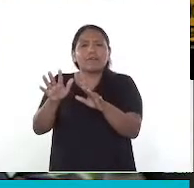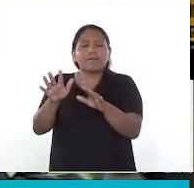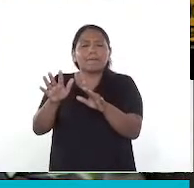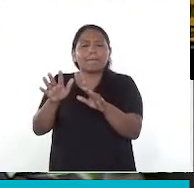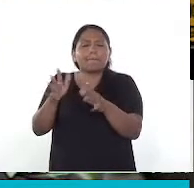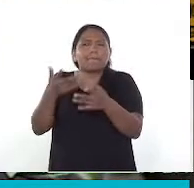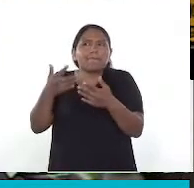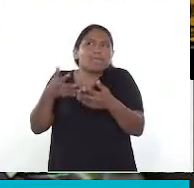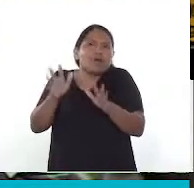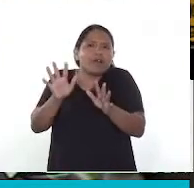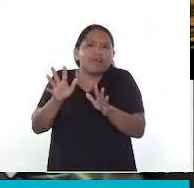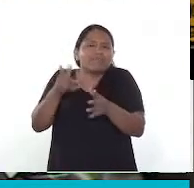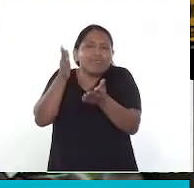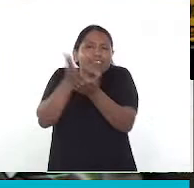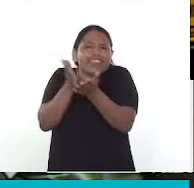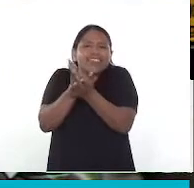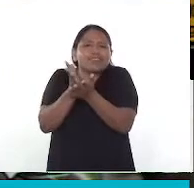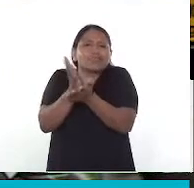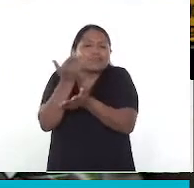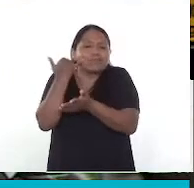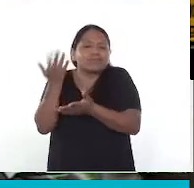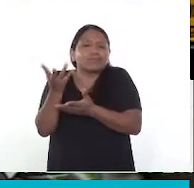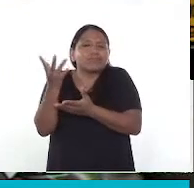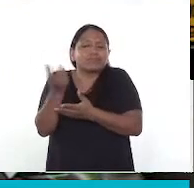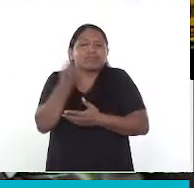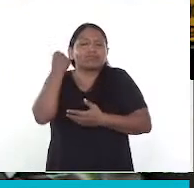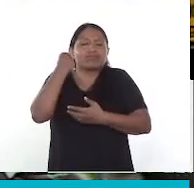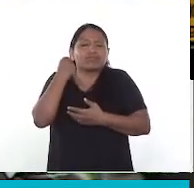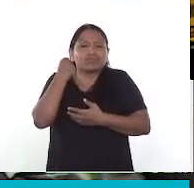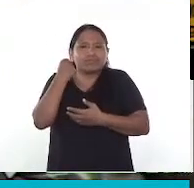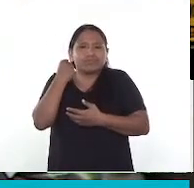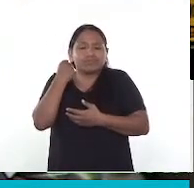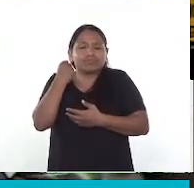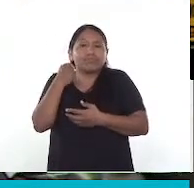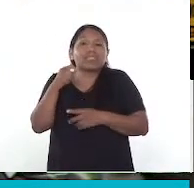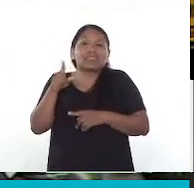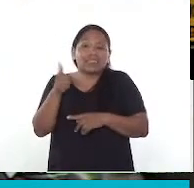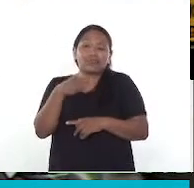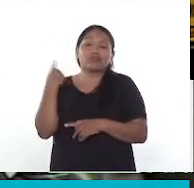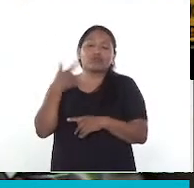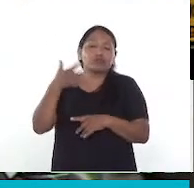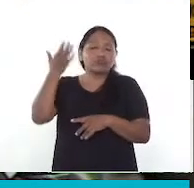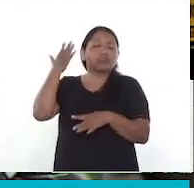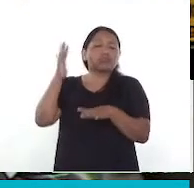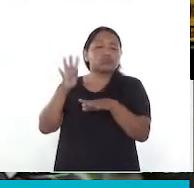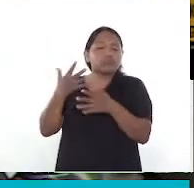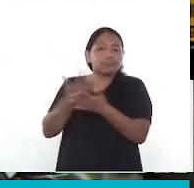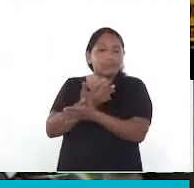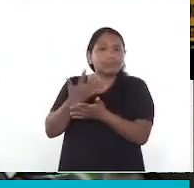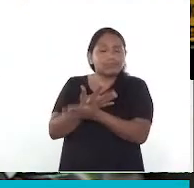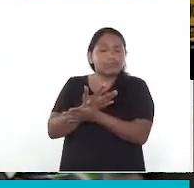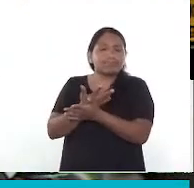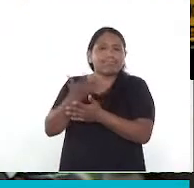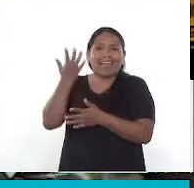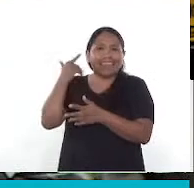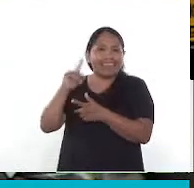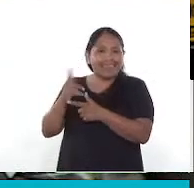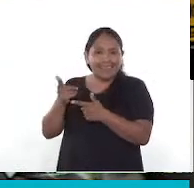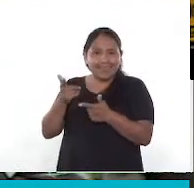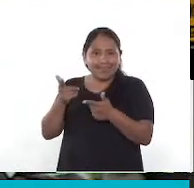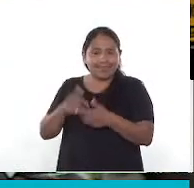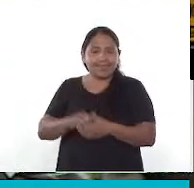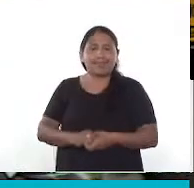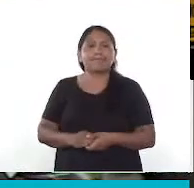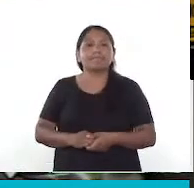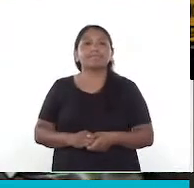como tiene que ser un derecho adquirido pero que muchos padecimos no tenerlo en ese momento entonces